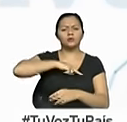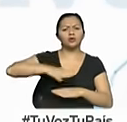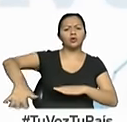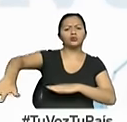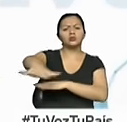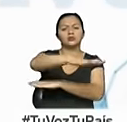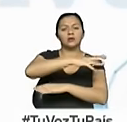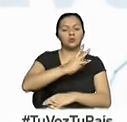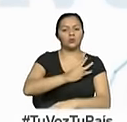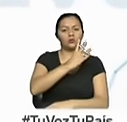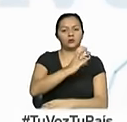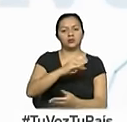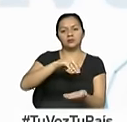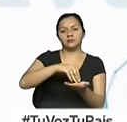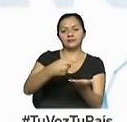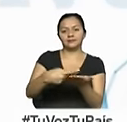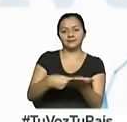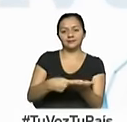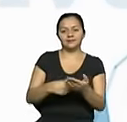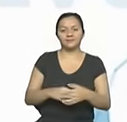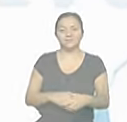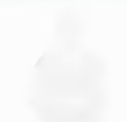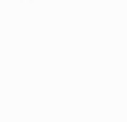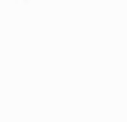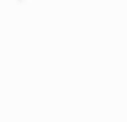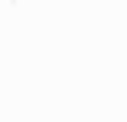realizarse en Washington.